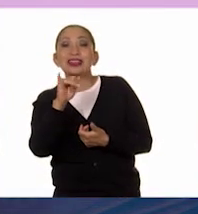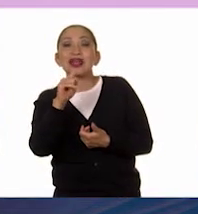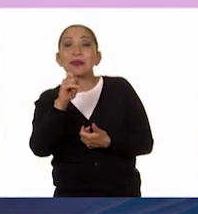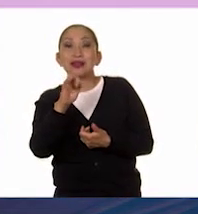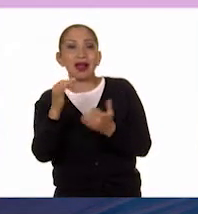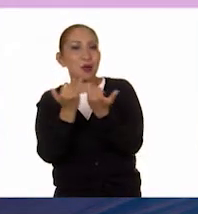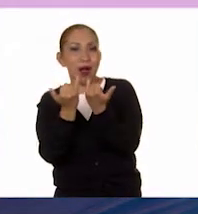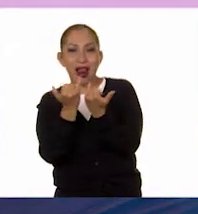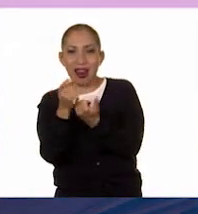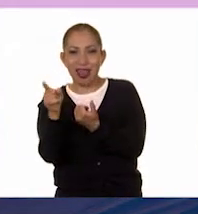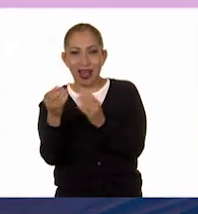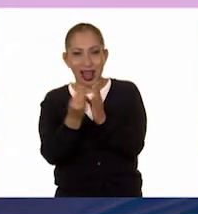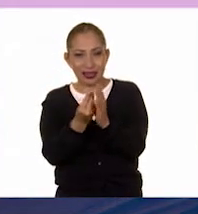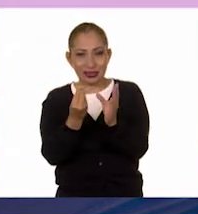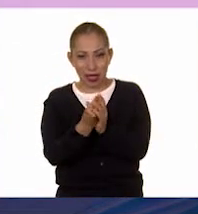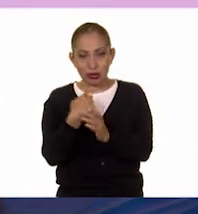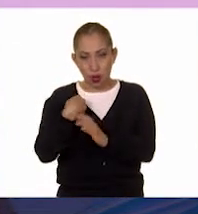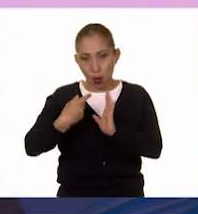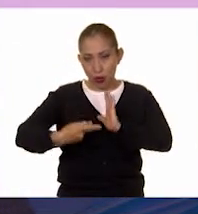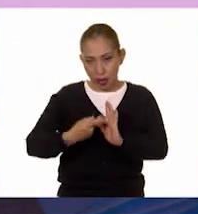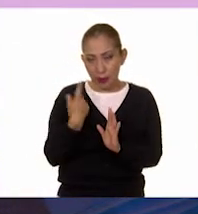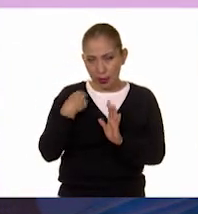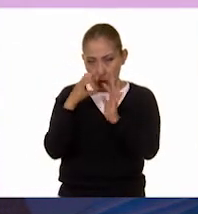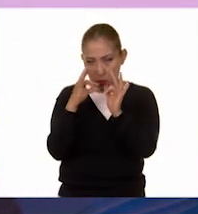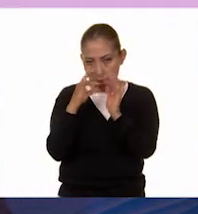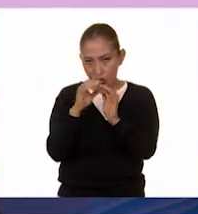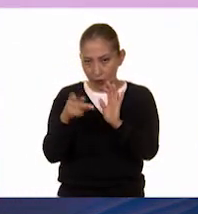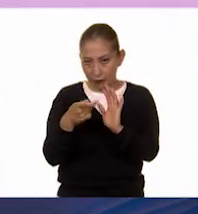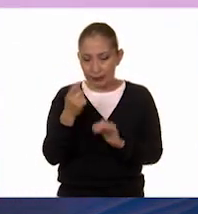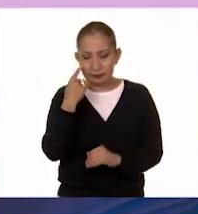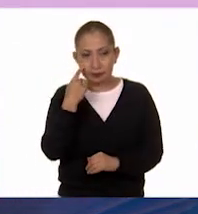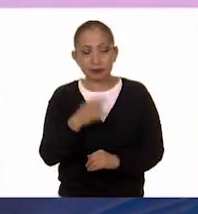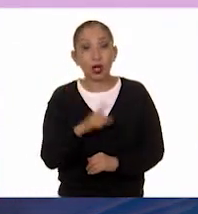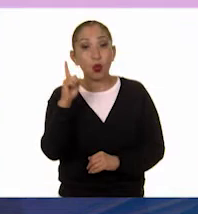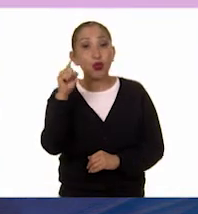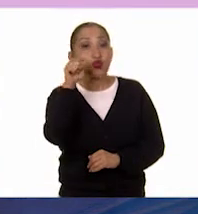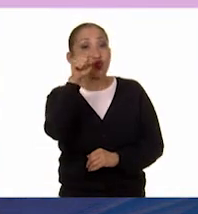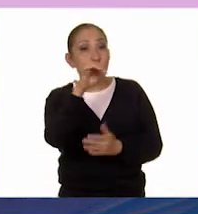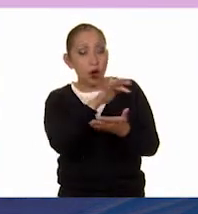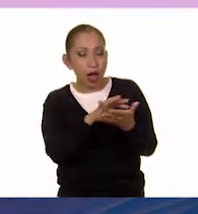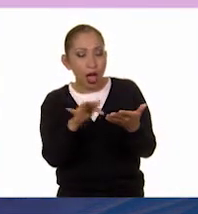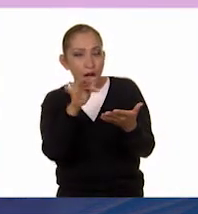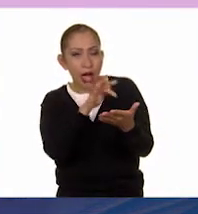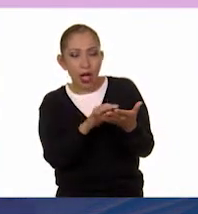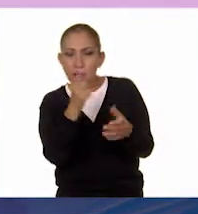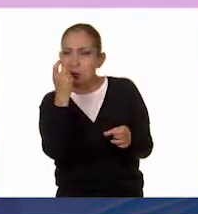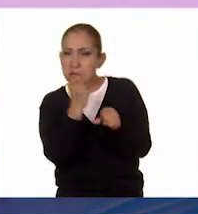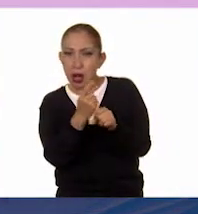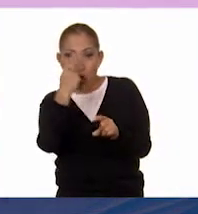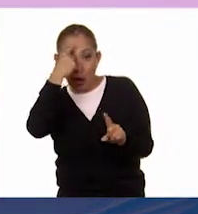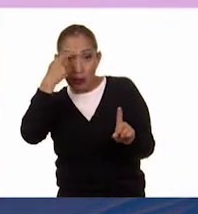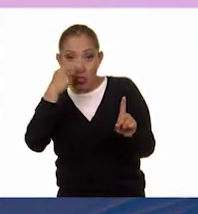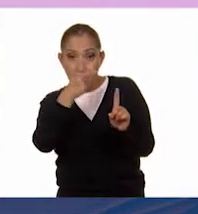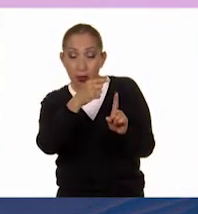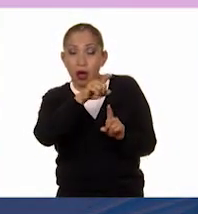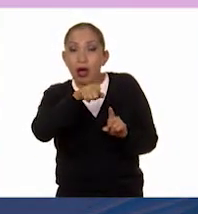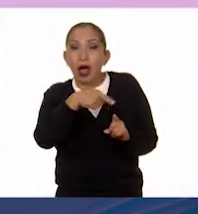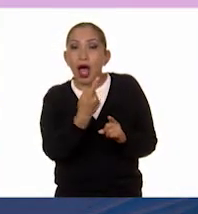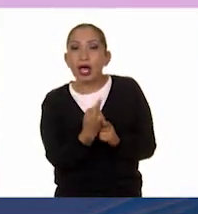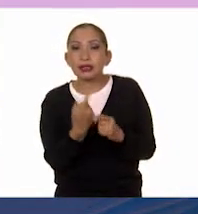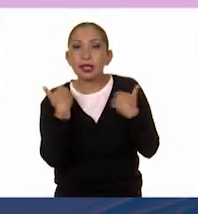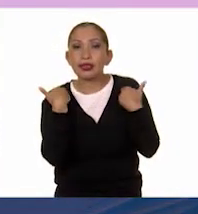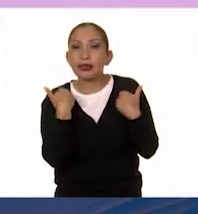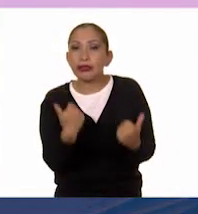en clase. Voy a repetirlo por si no quedó claro. Cuando leemos, nuestro principal objetivo debe ser